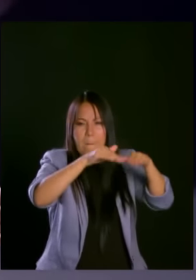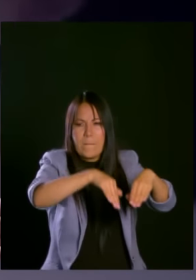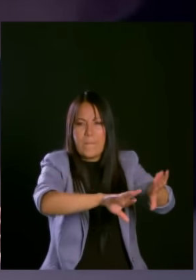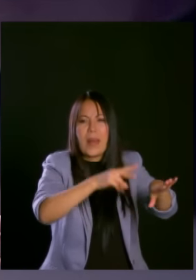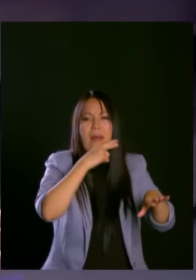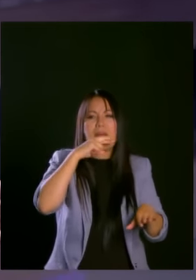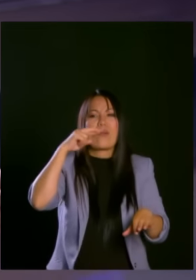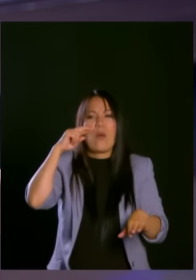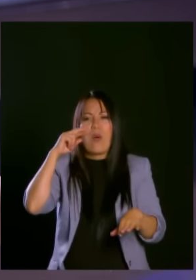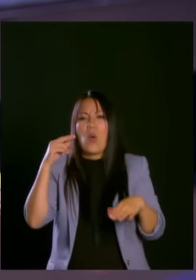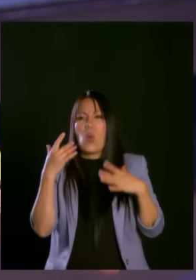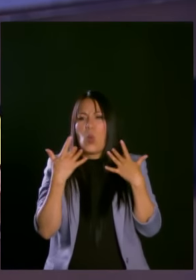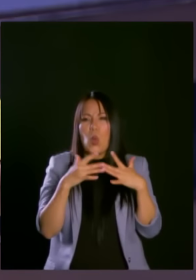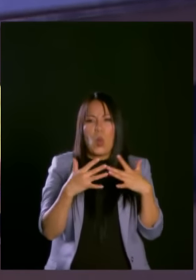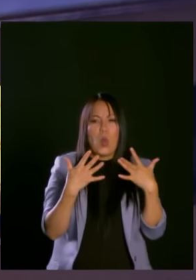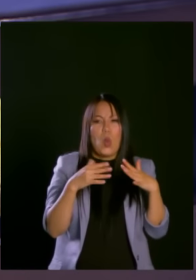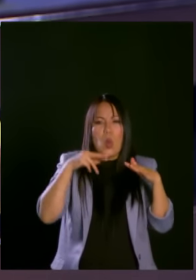pasar.